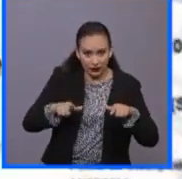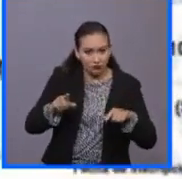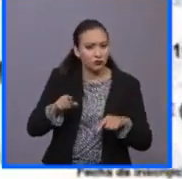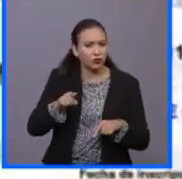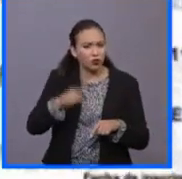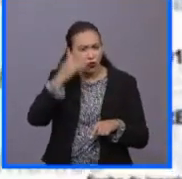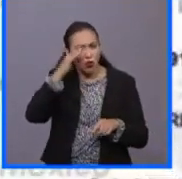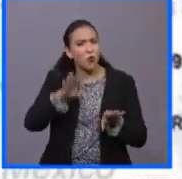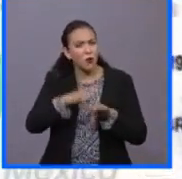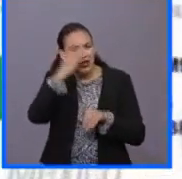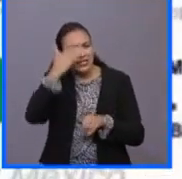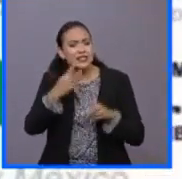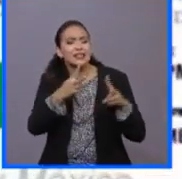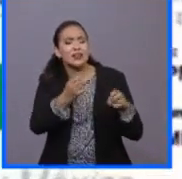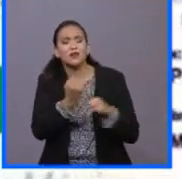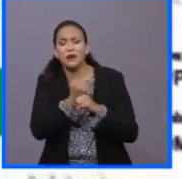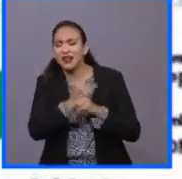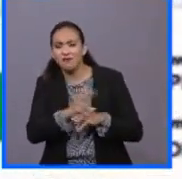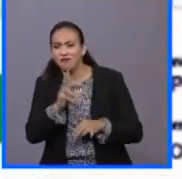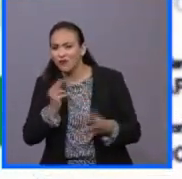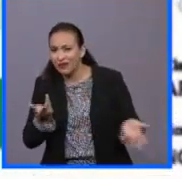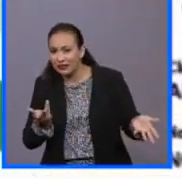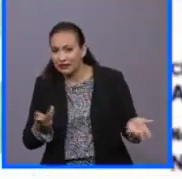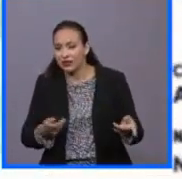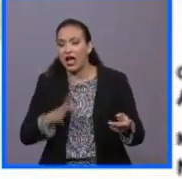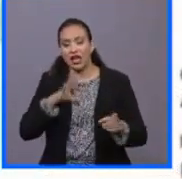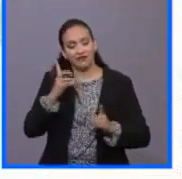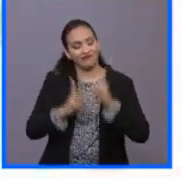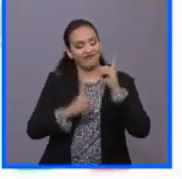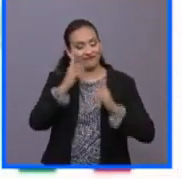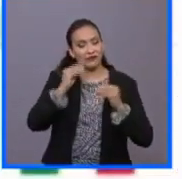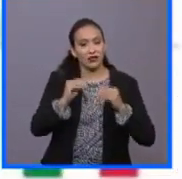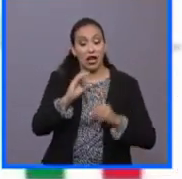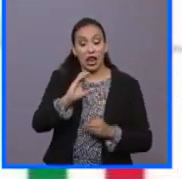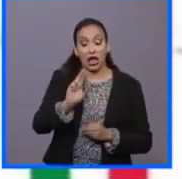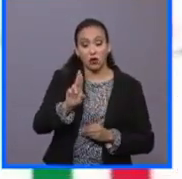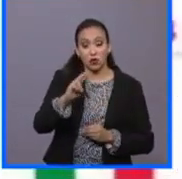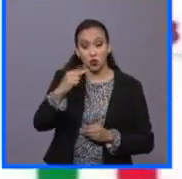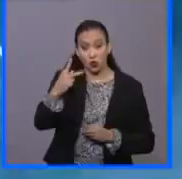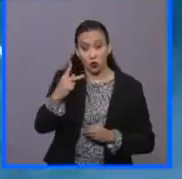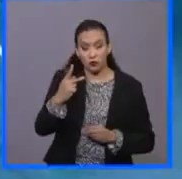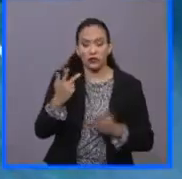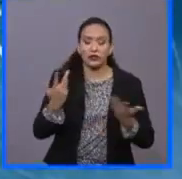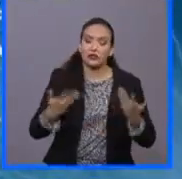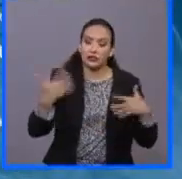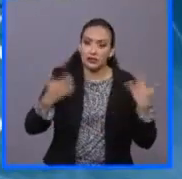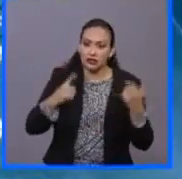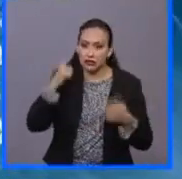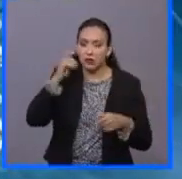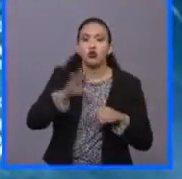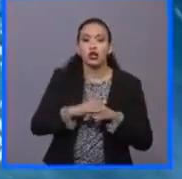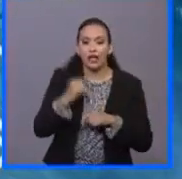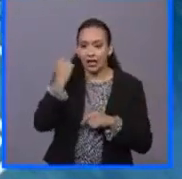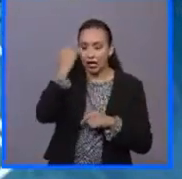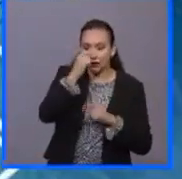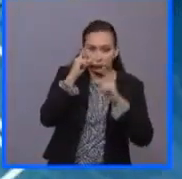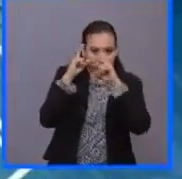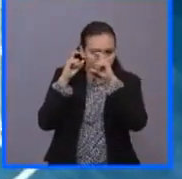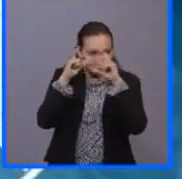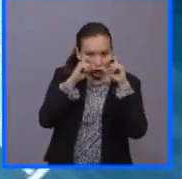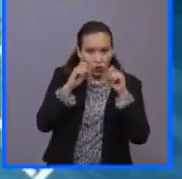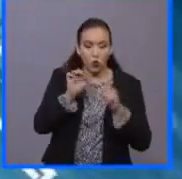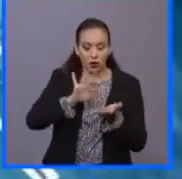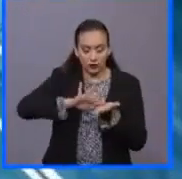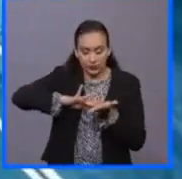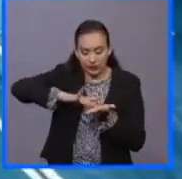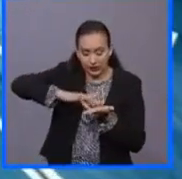las medidas de seguridad, genera especulaciones. La CUR biométrica enfrenta el reto de alcanzar una transición